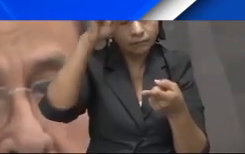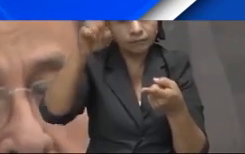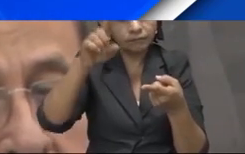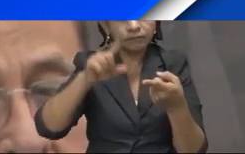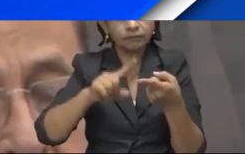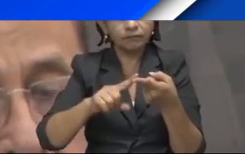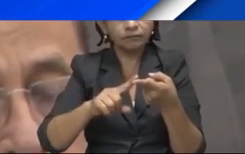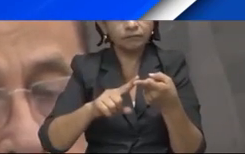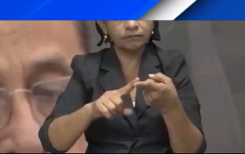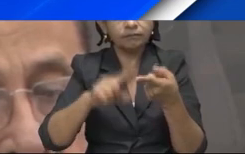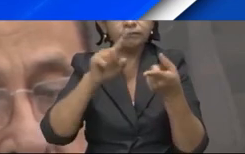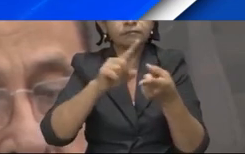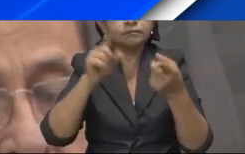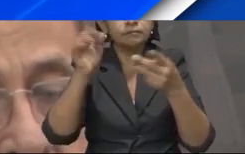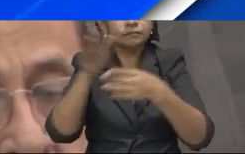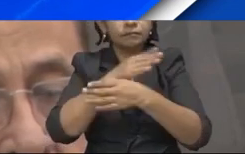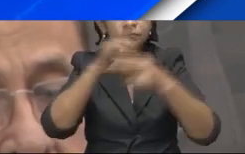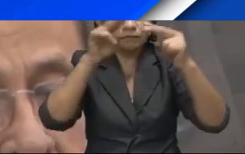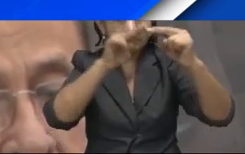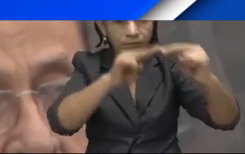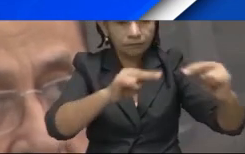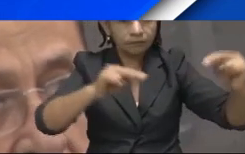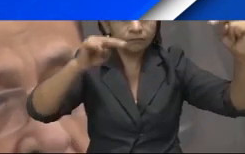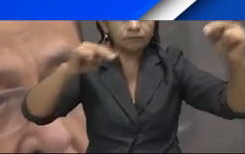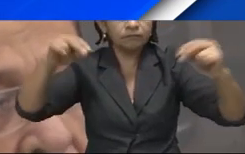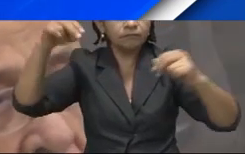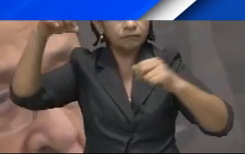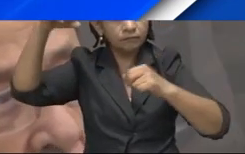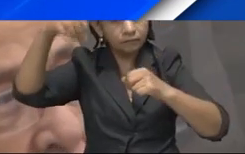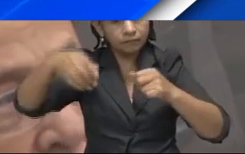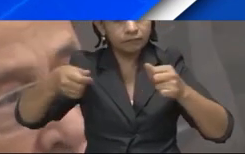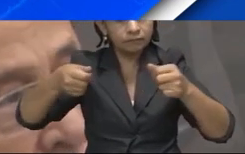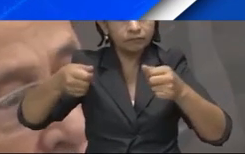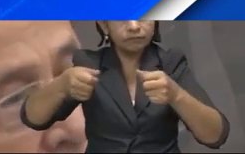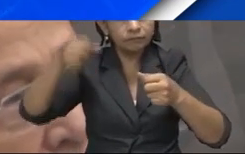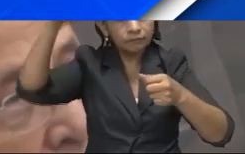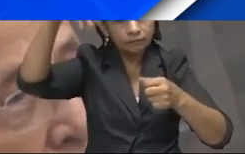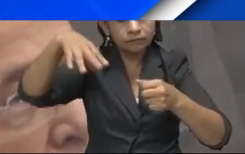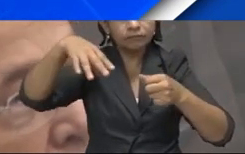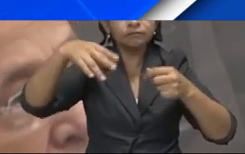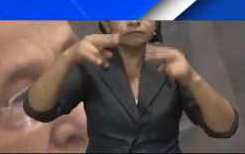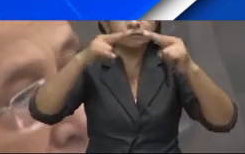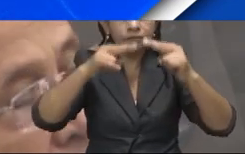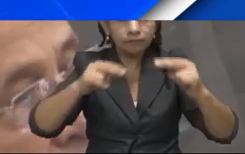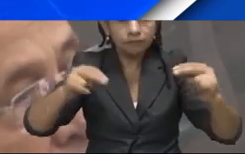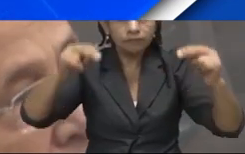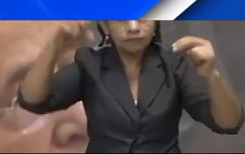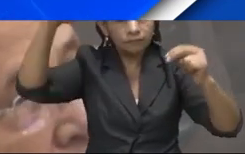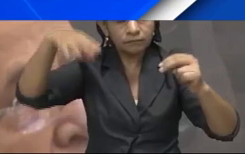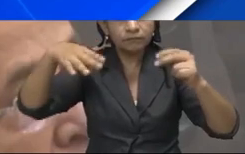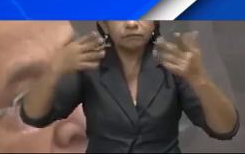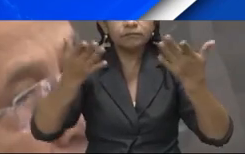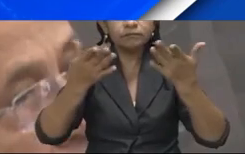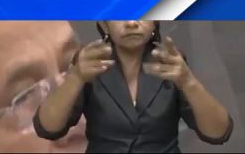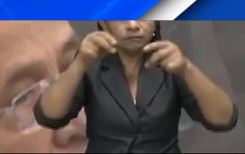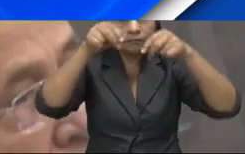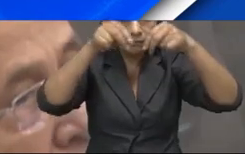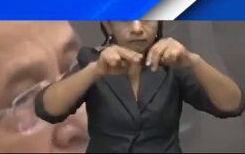sector y la transmisión, como en energía sostenible y renovable en el programa del